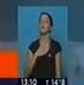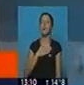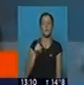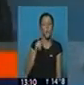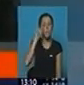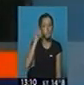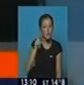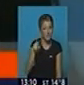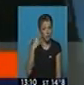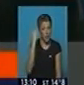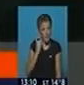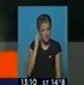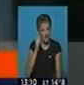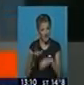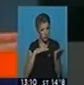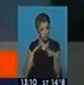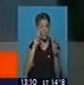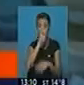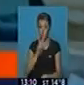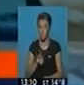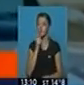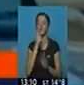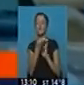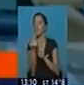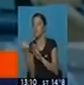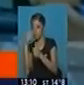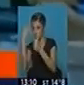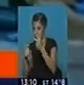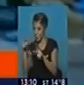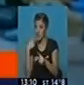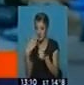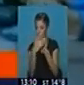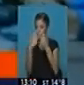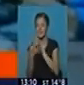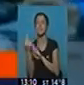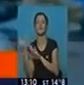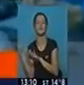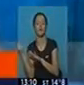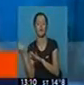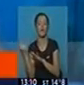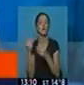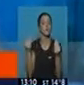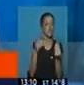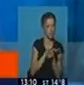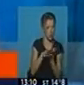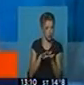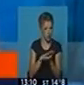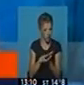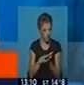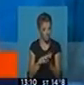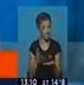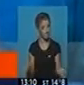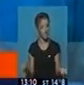explica lo que pasa en Venezuela. O sea, yo creo que si uno quitara todo eso y dijera, bueno, no hay más todo eso. El problema es que muchas de las cosas que se refiere Maduro,